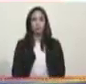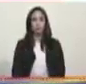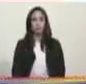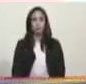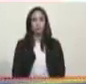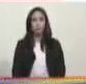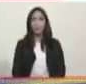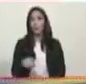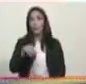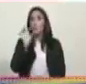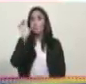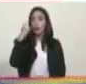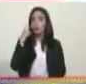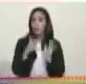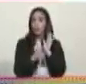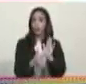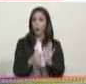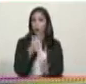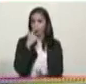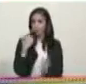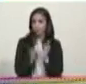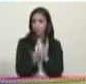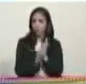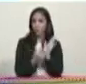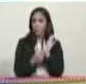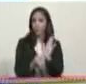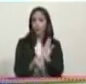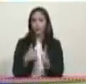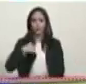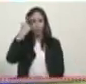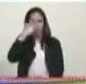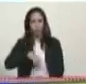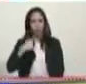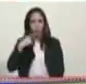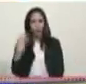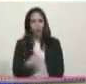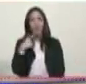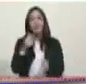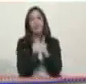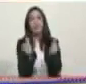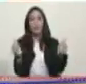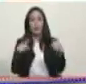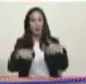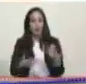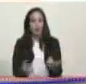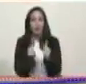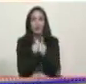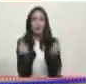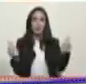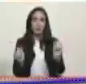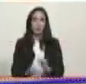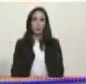El país ha demostrado en estos días que somos más independientes de lo que pensábamos.